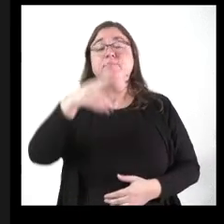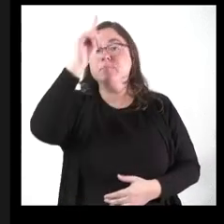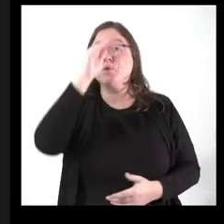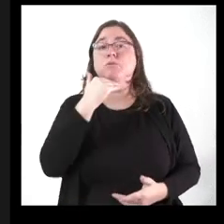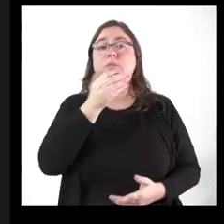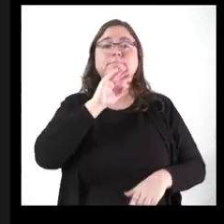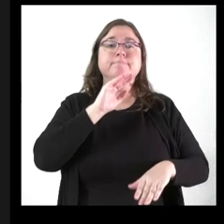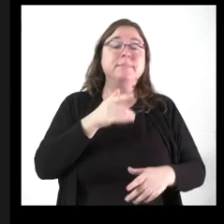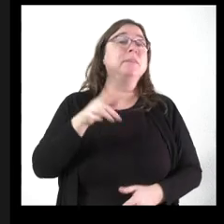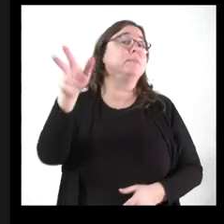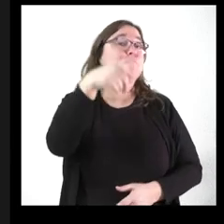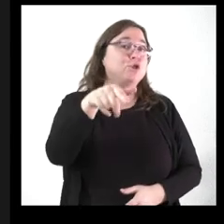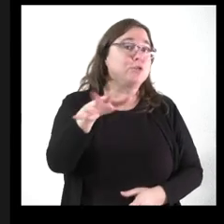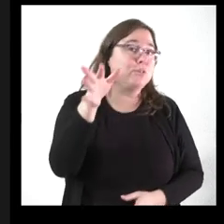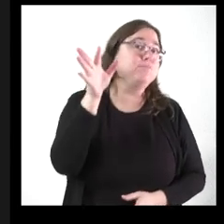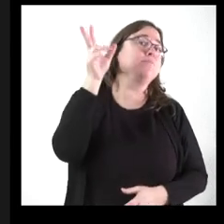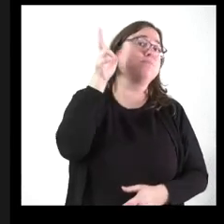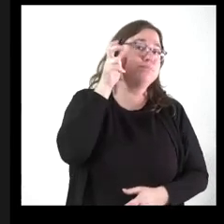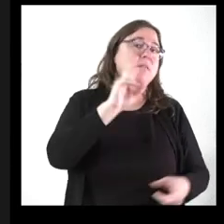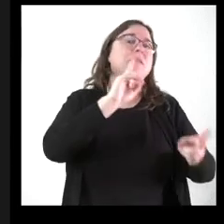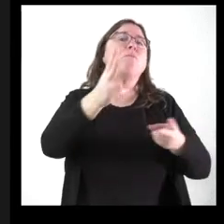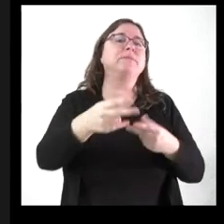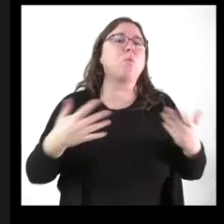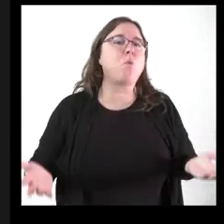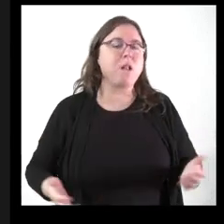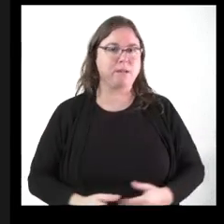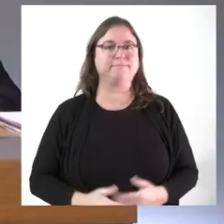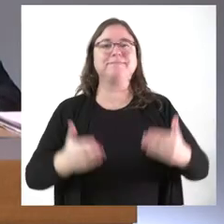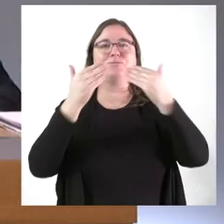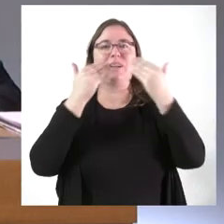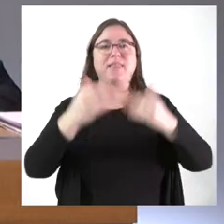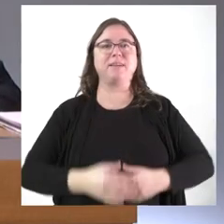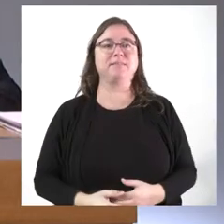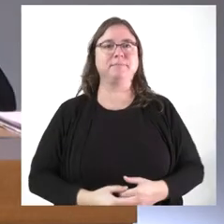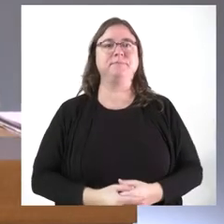llega hasta Valladolid y cuál es la respuesta de la junta Muchas gracias